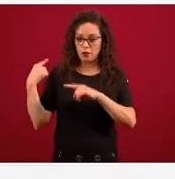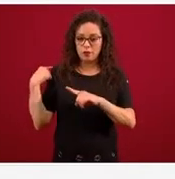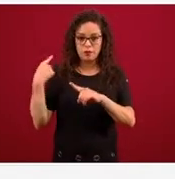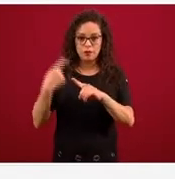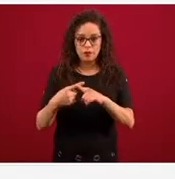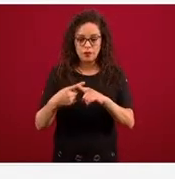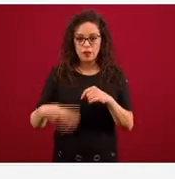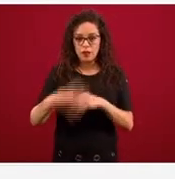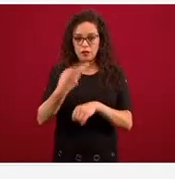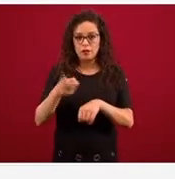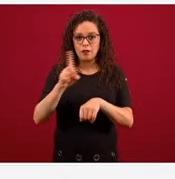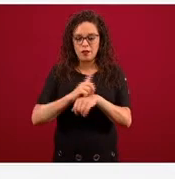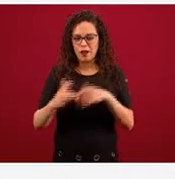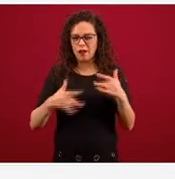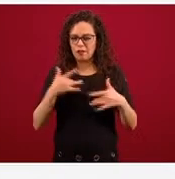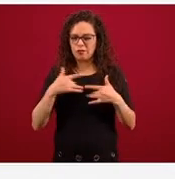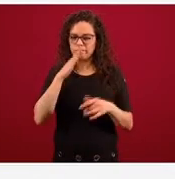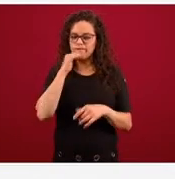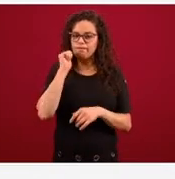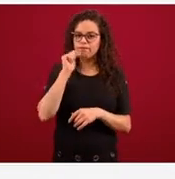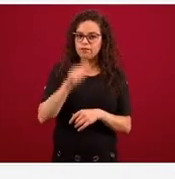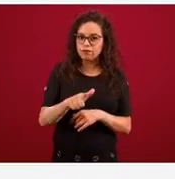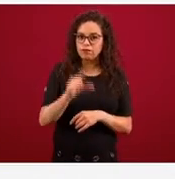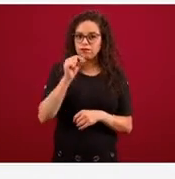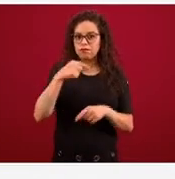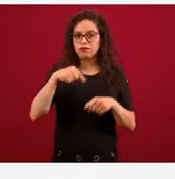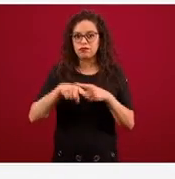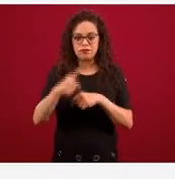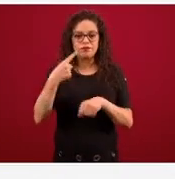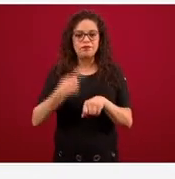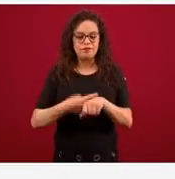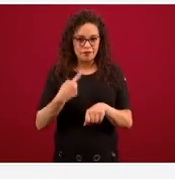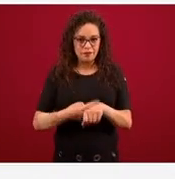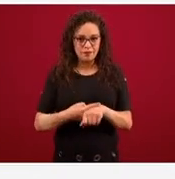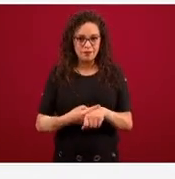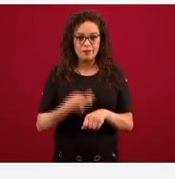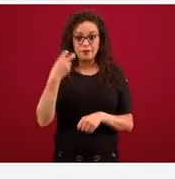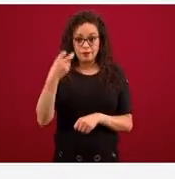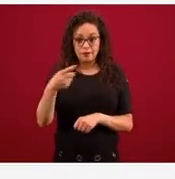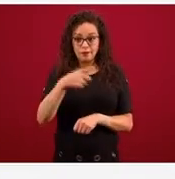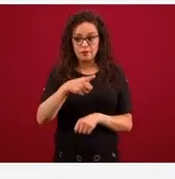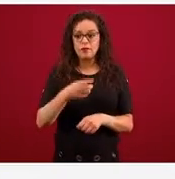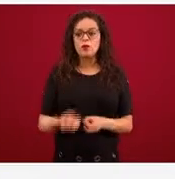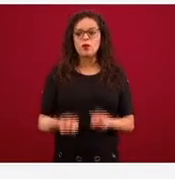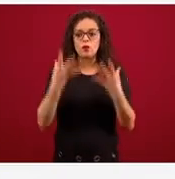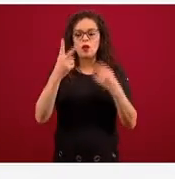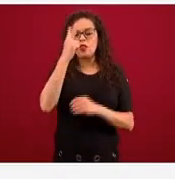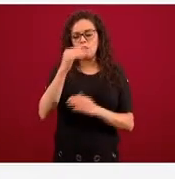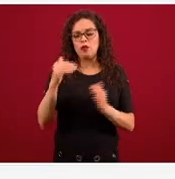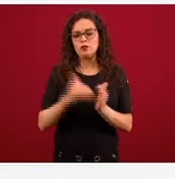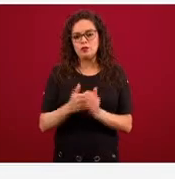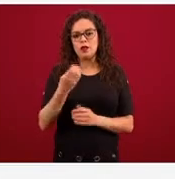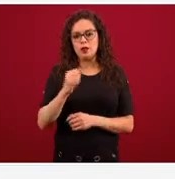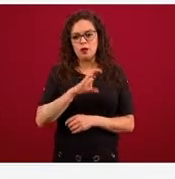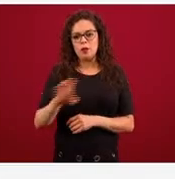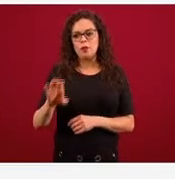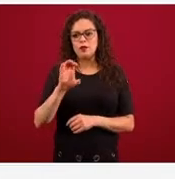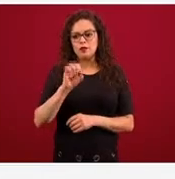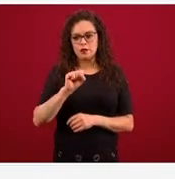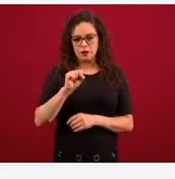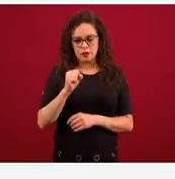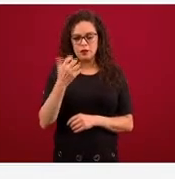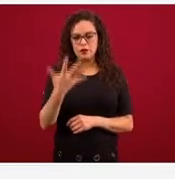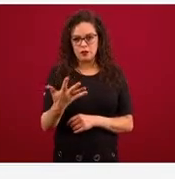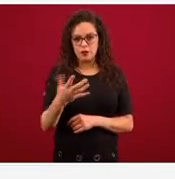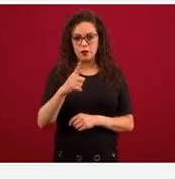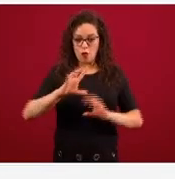14 es days, decir, los so casos más clearly the recientes. most Estos recent representan cases. a This represents 2.965 de